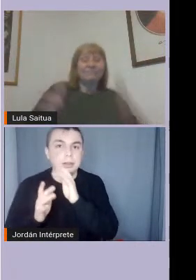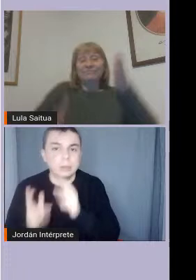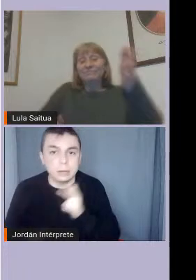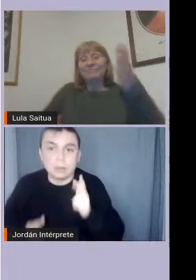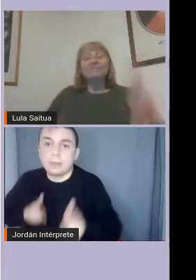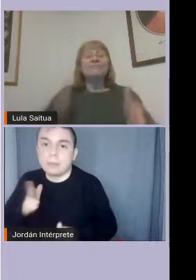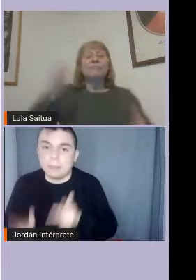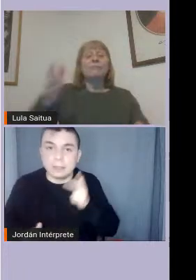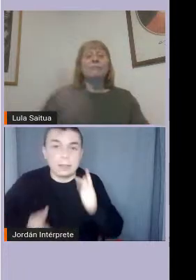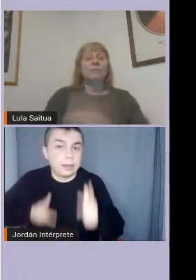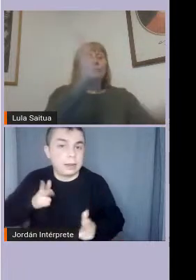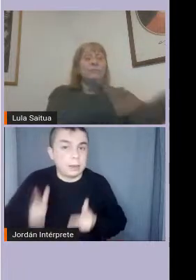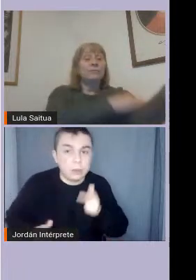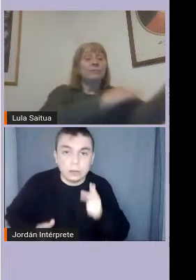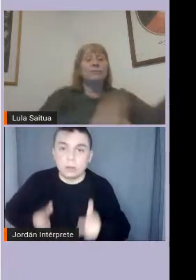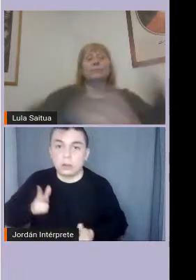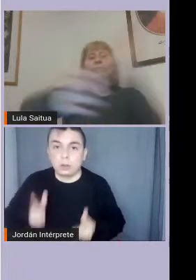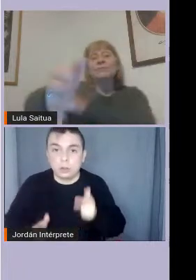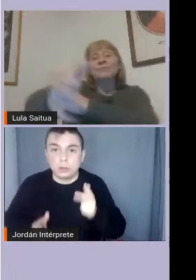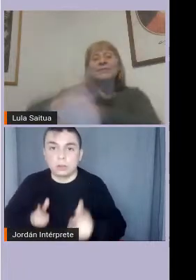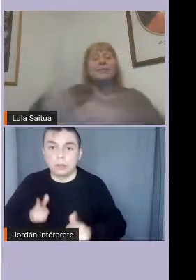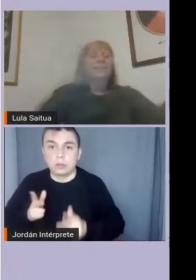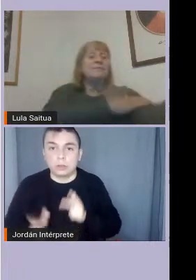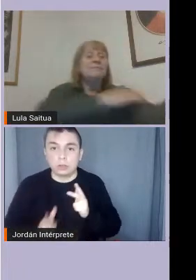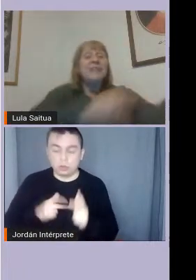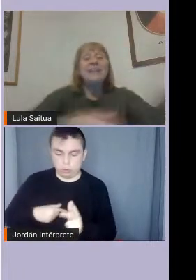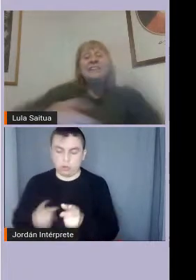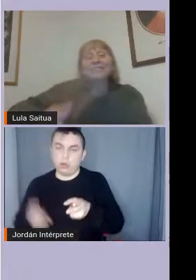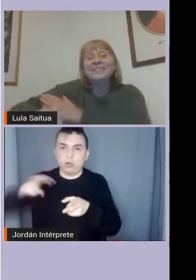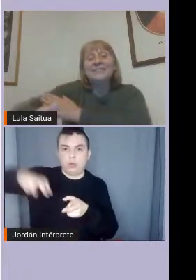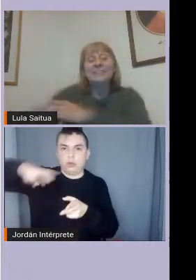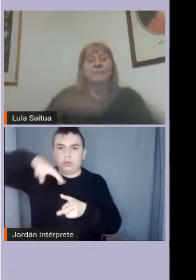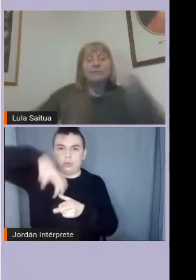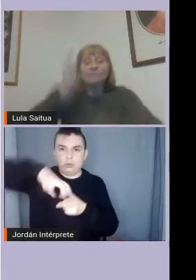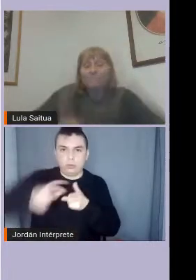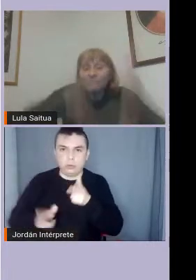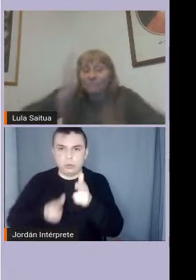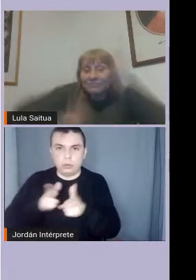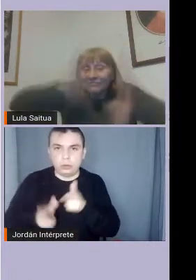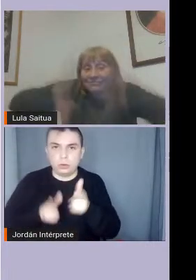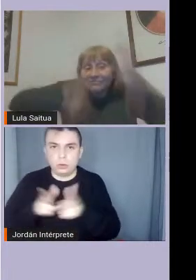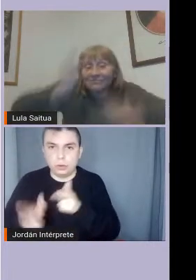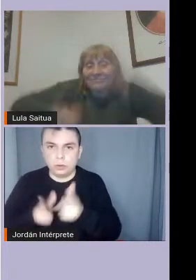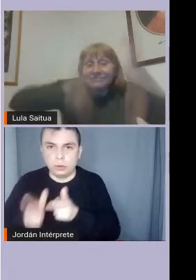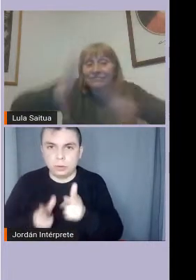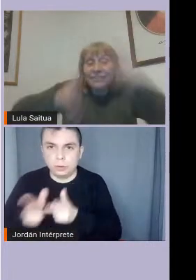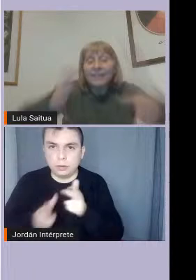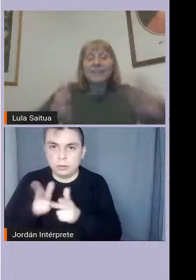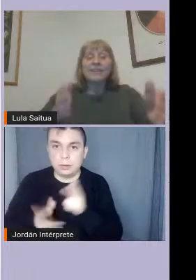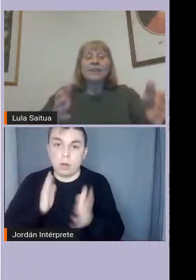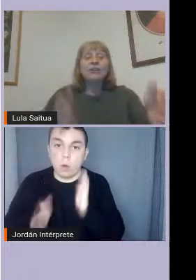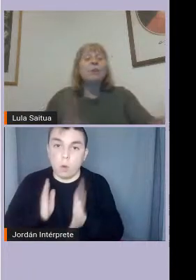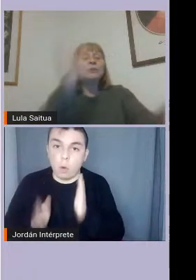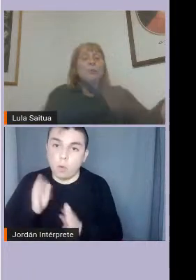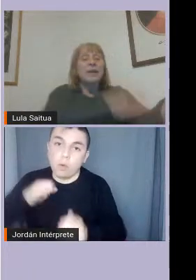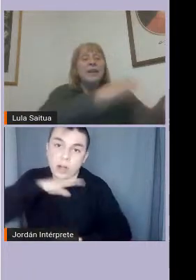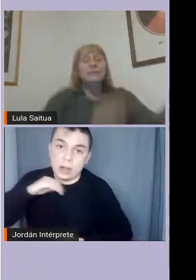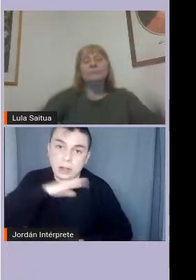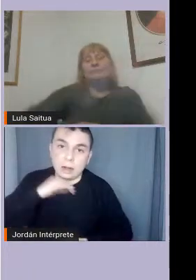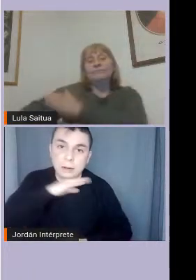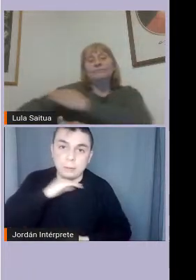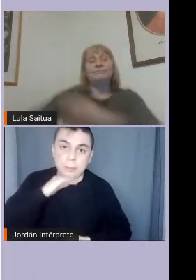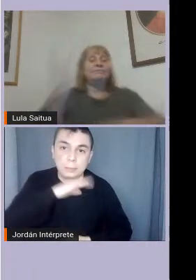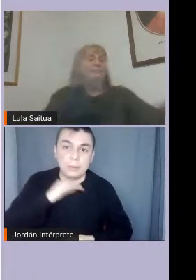En el tren, voy subiendo hasta el andén. Miren, rapidito subo al carro que se va veloz. Voy saliendo de